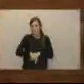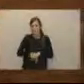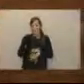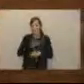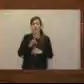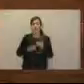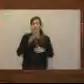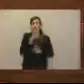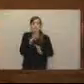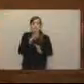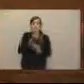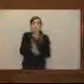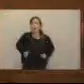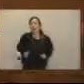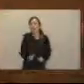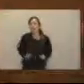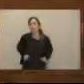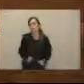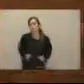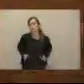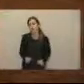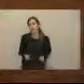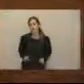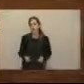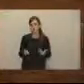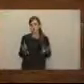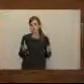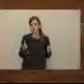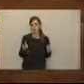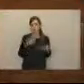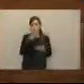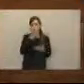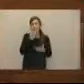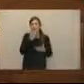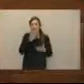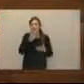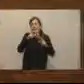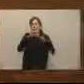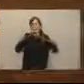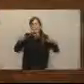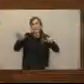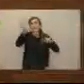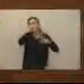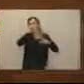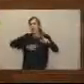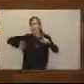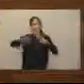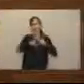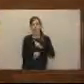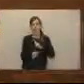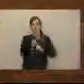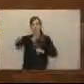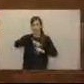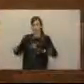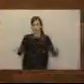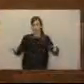que gastos. Ejemplos que tenemos a lo largo y ancho de toda nuestra región. Desde nuestro grupo nos resistimos